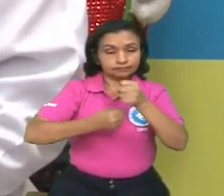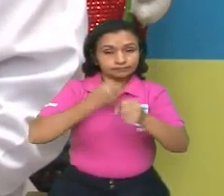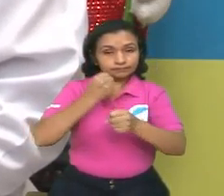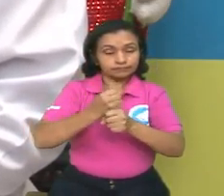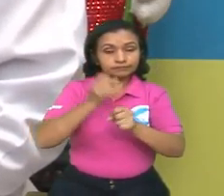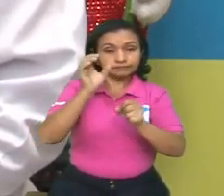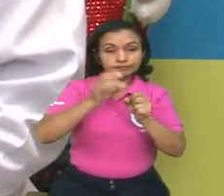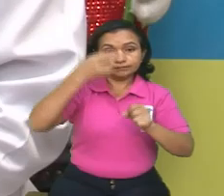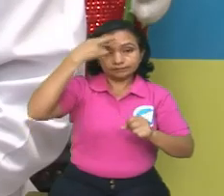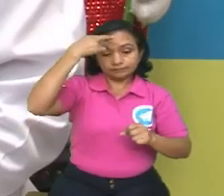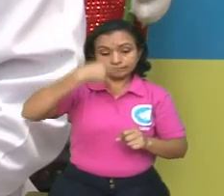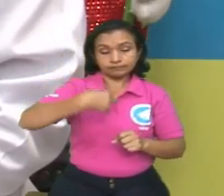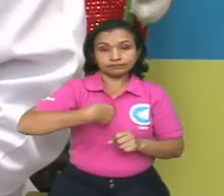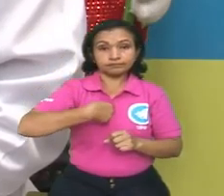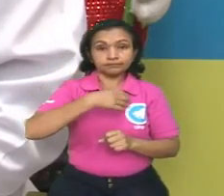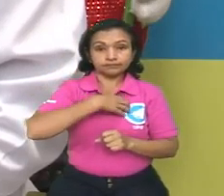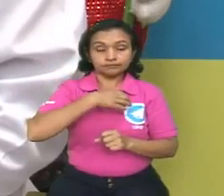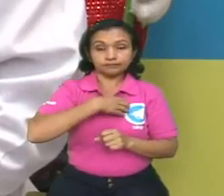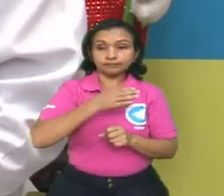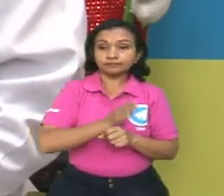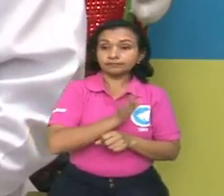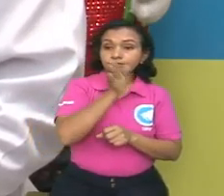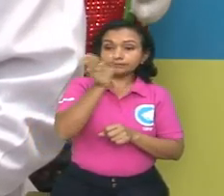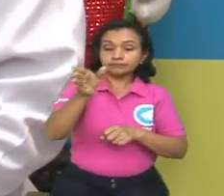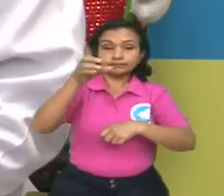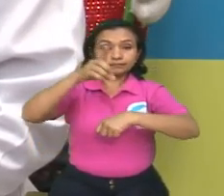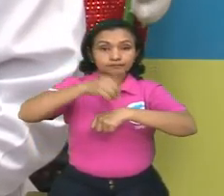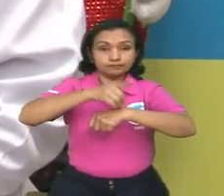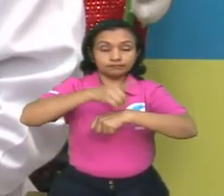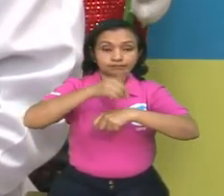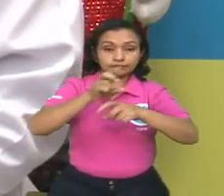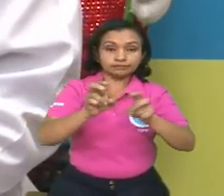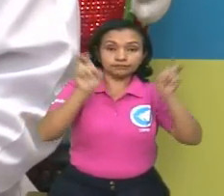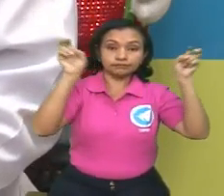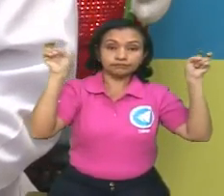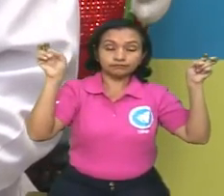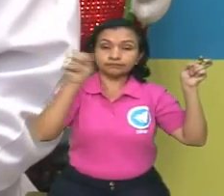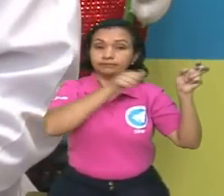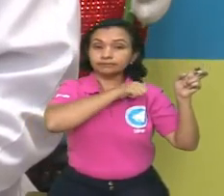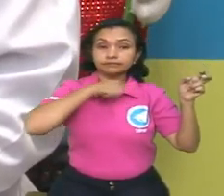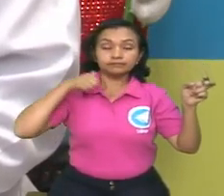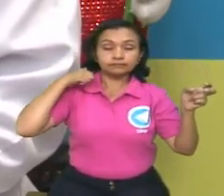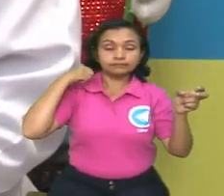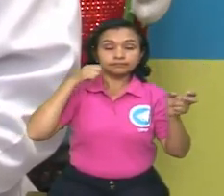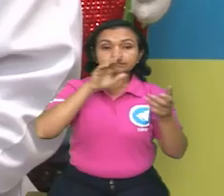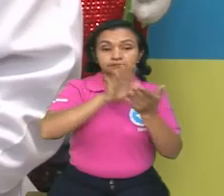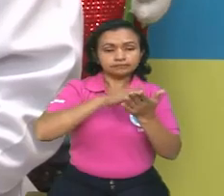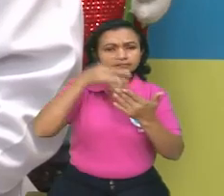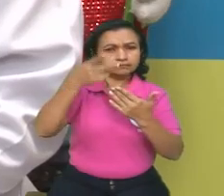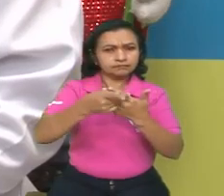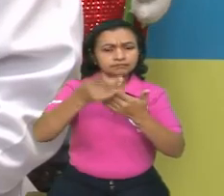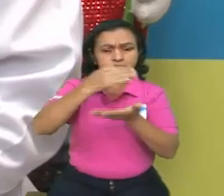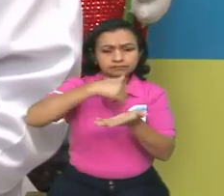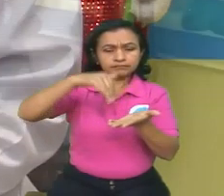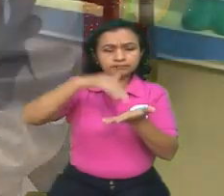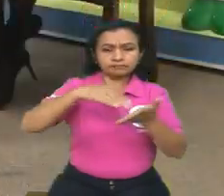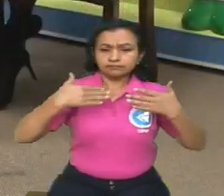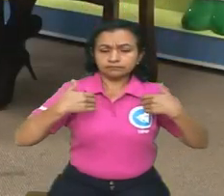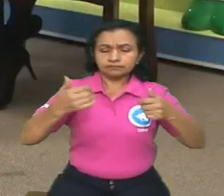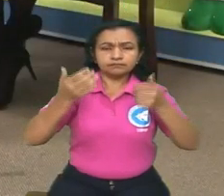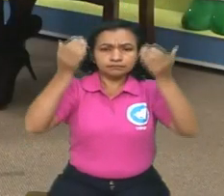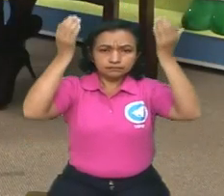la responsabilidad es ir al médico, realizar un Papa Nicolau que puede realizarse en los programas donde hay enfermeras muy